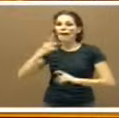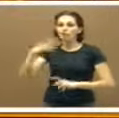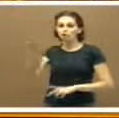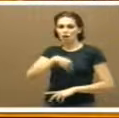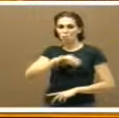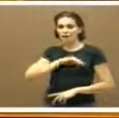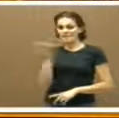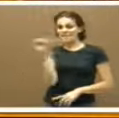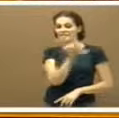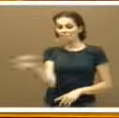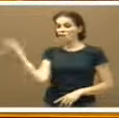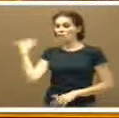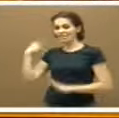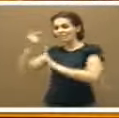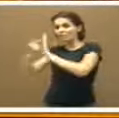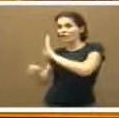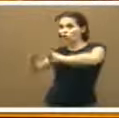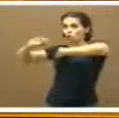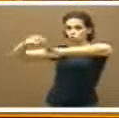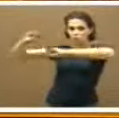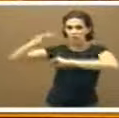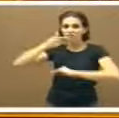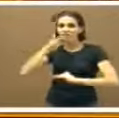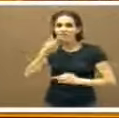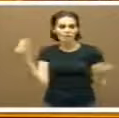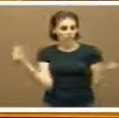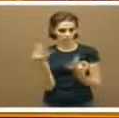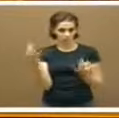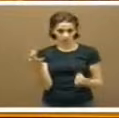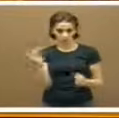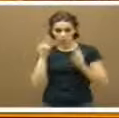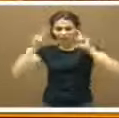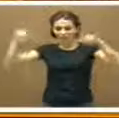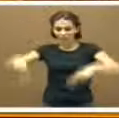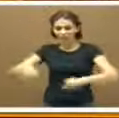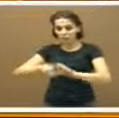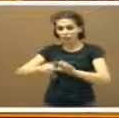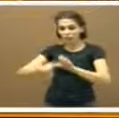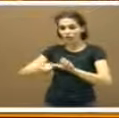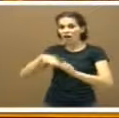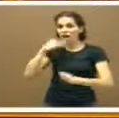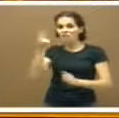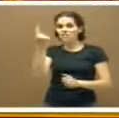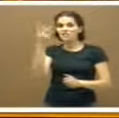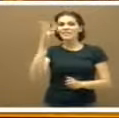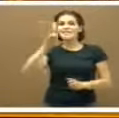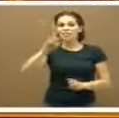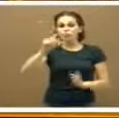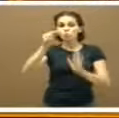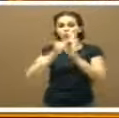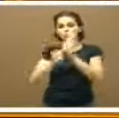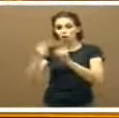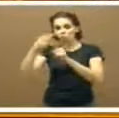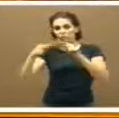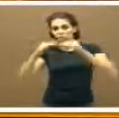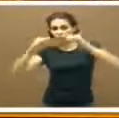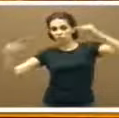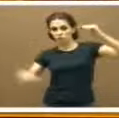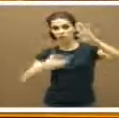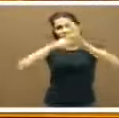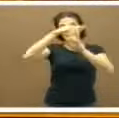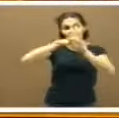una semana. Según esos datos, estamos a tres puntos y medio por debajo de la